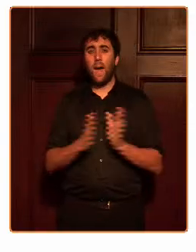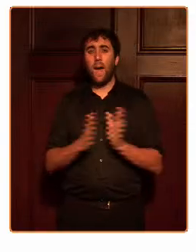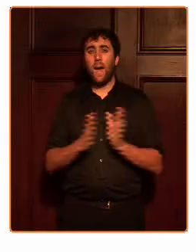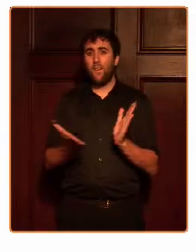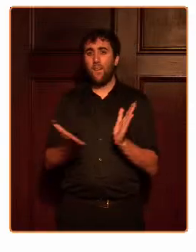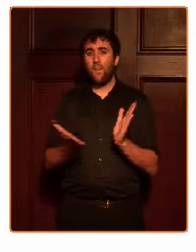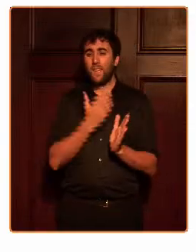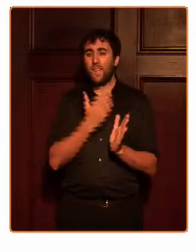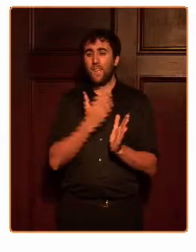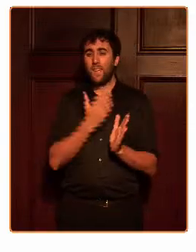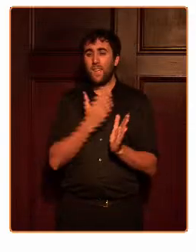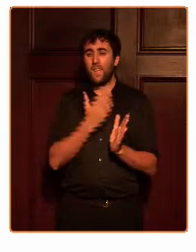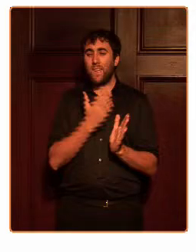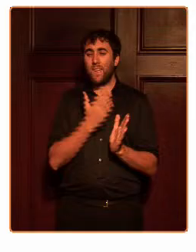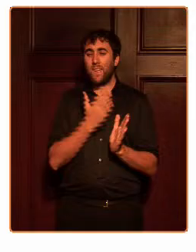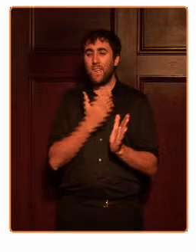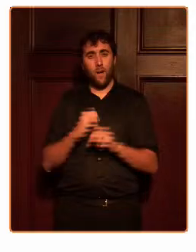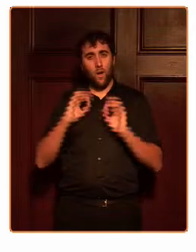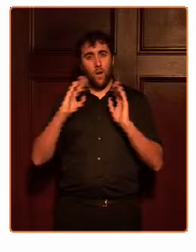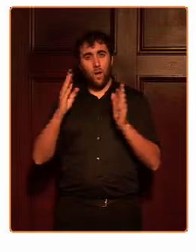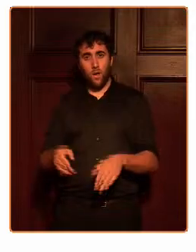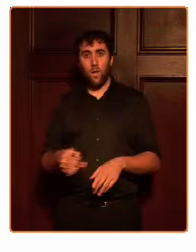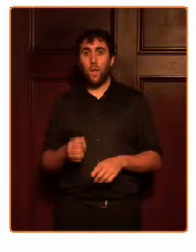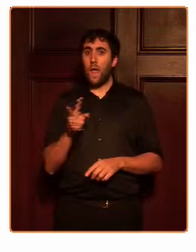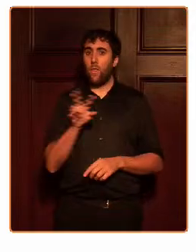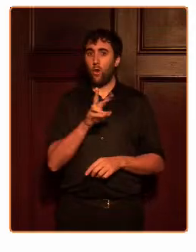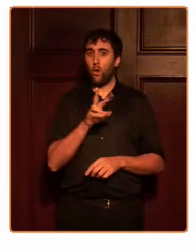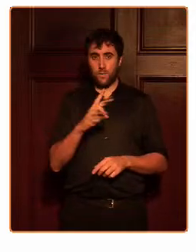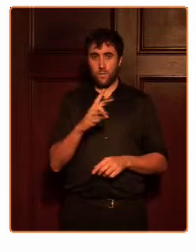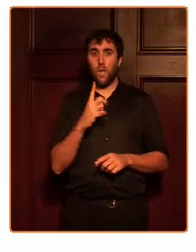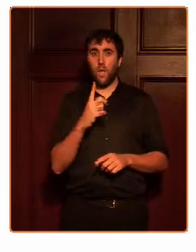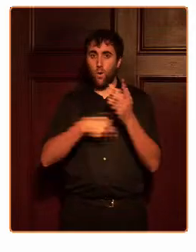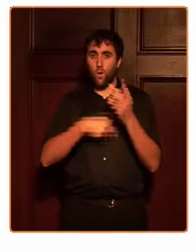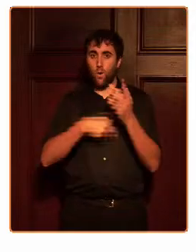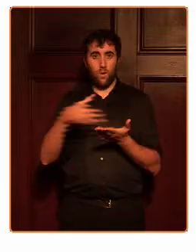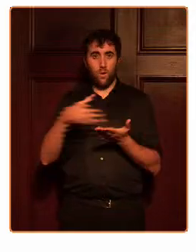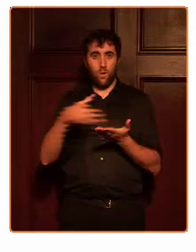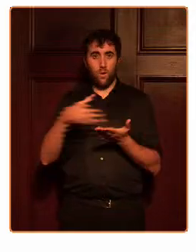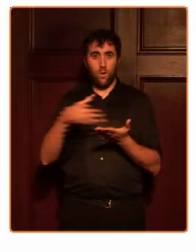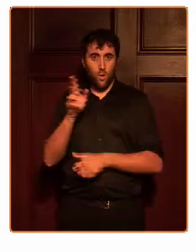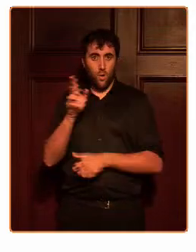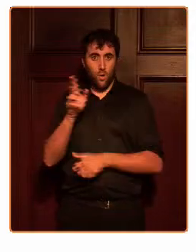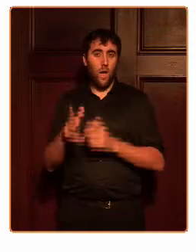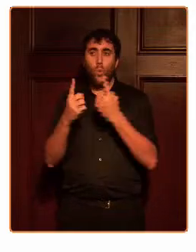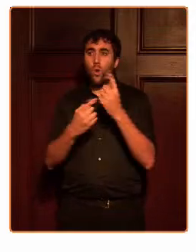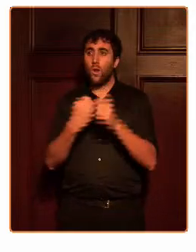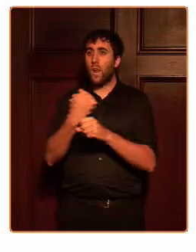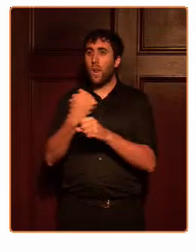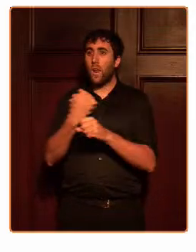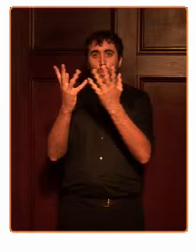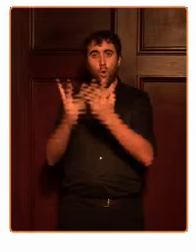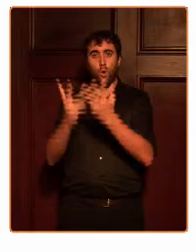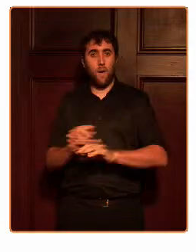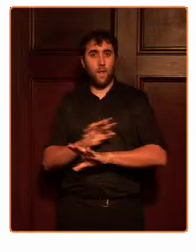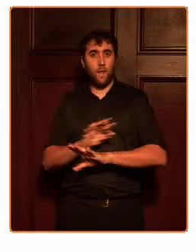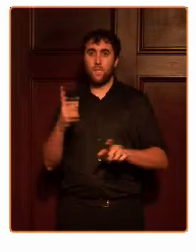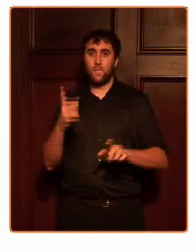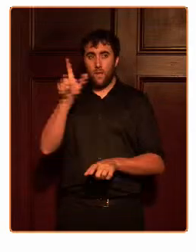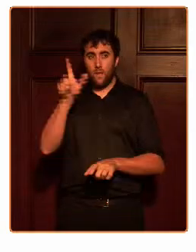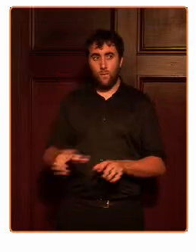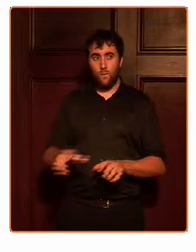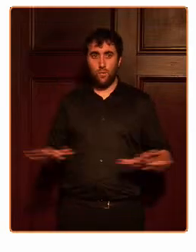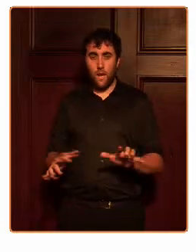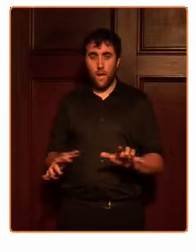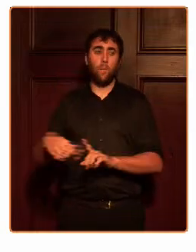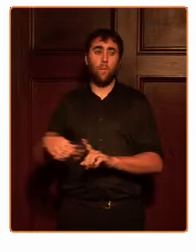ha trabajado mucho sobre estos temas, es que las dos cosas. Se van a automatizar algunas tareas, pero también